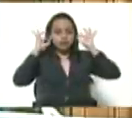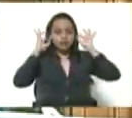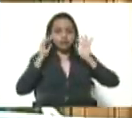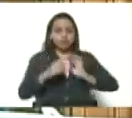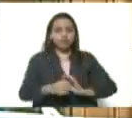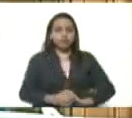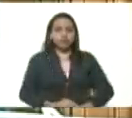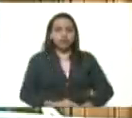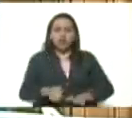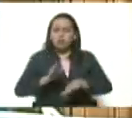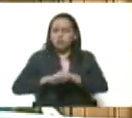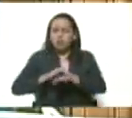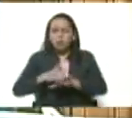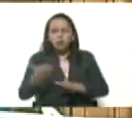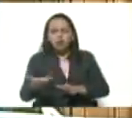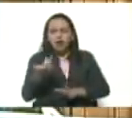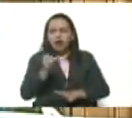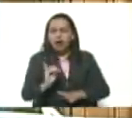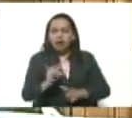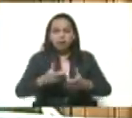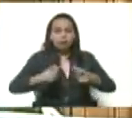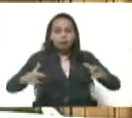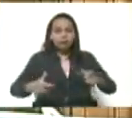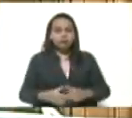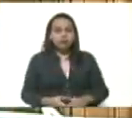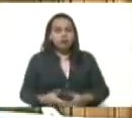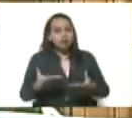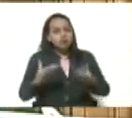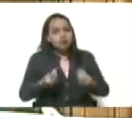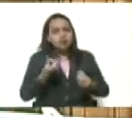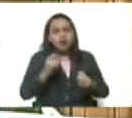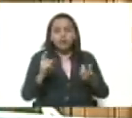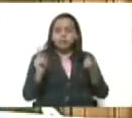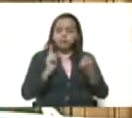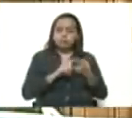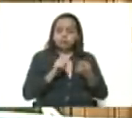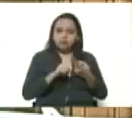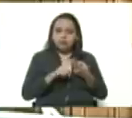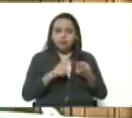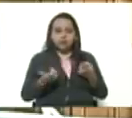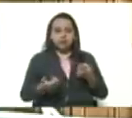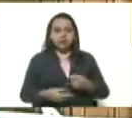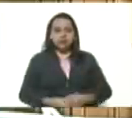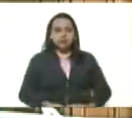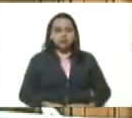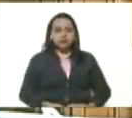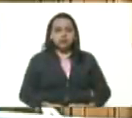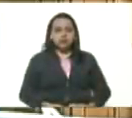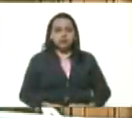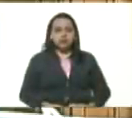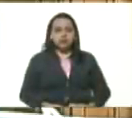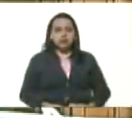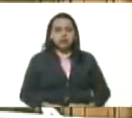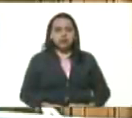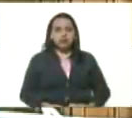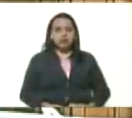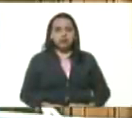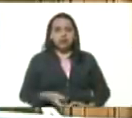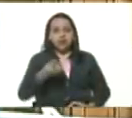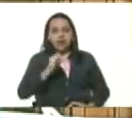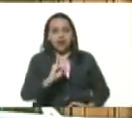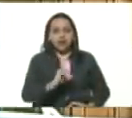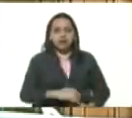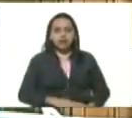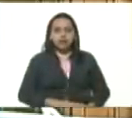yo decía, ¿pero por qué? Bueno, varias causas. En primer lugar, Bueno, lo que pasó con los centros